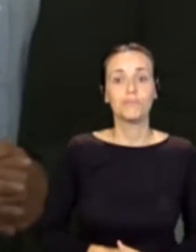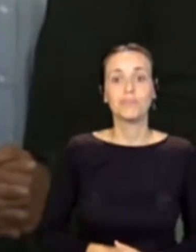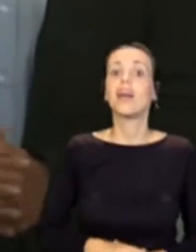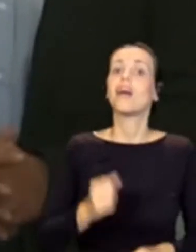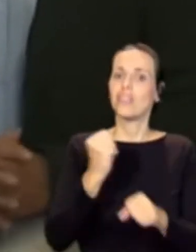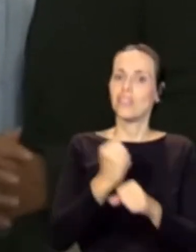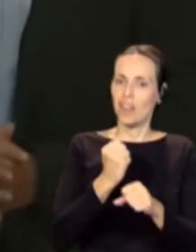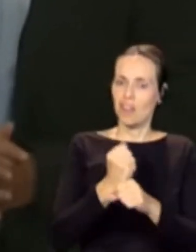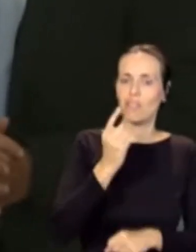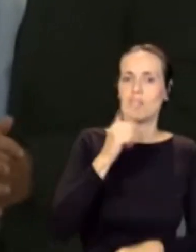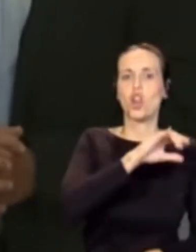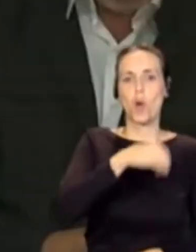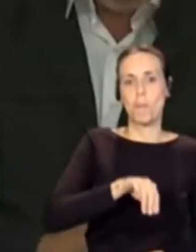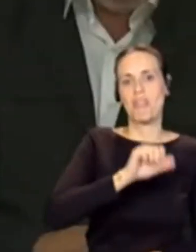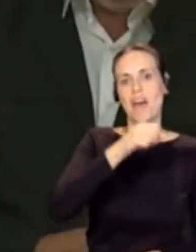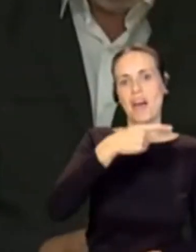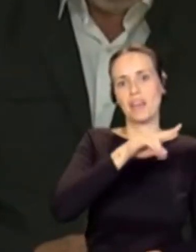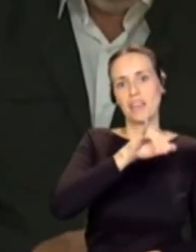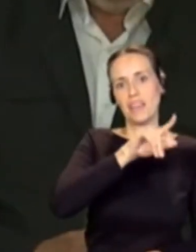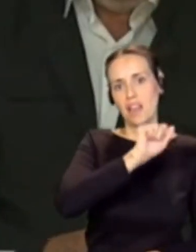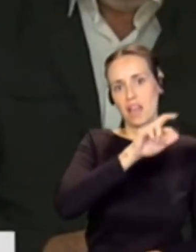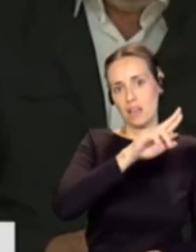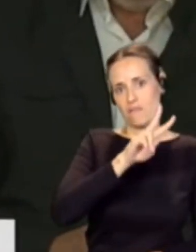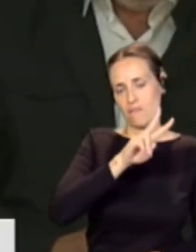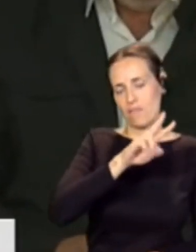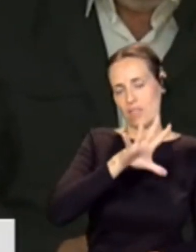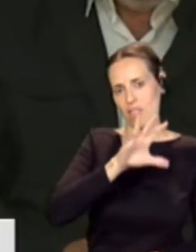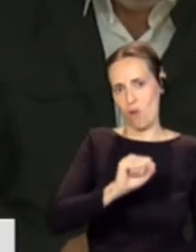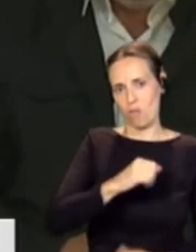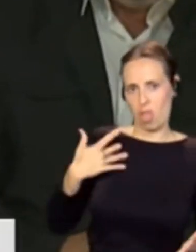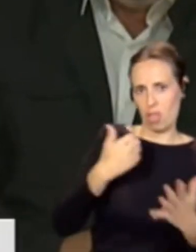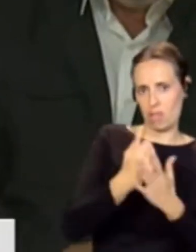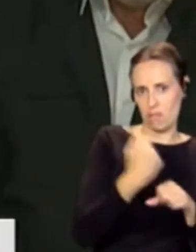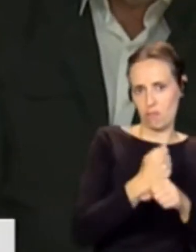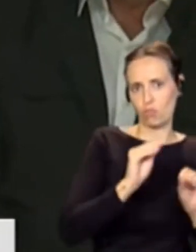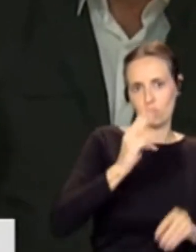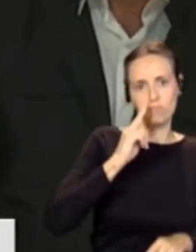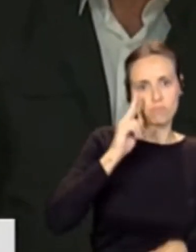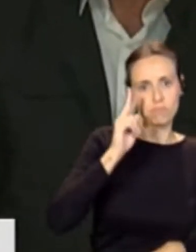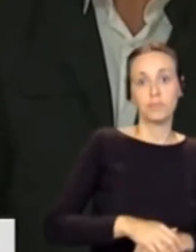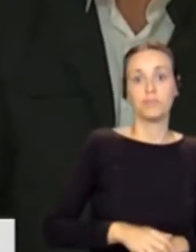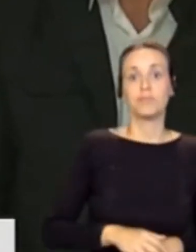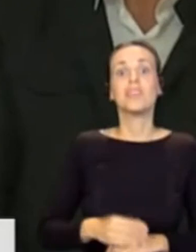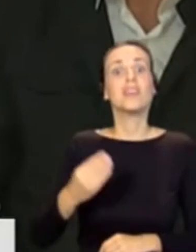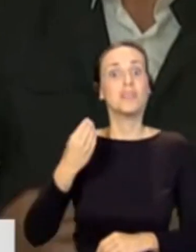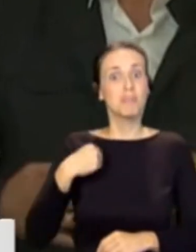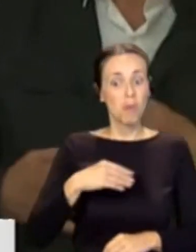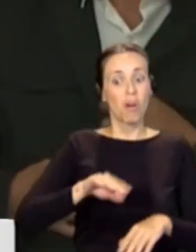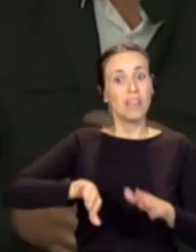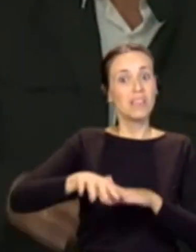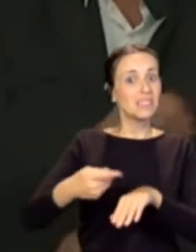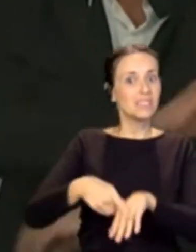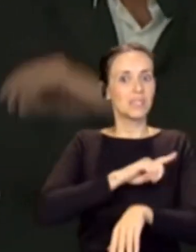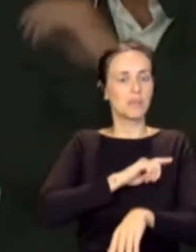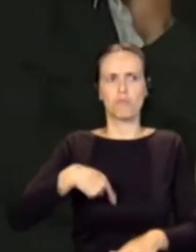Juan Fernando López Aguilar en estos 5 años. El caudal de votos del Partido Socialista sí ha servido para frenar esa pujanza de la extrema derecha, que